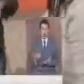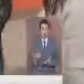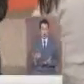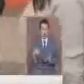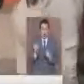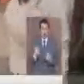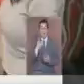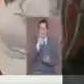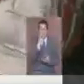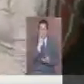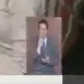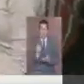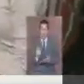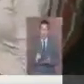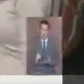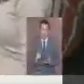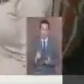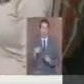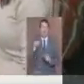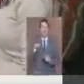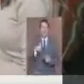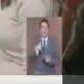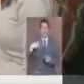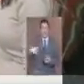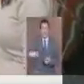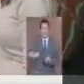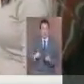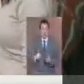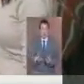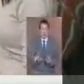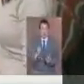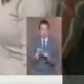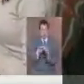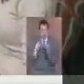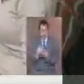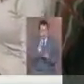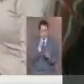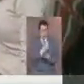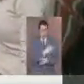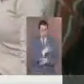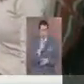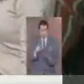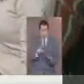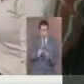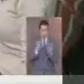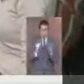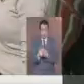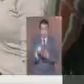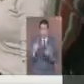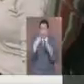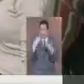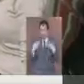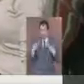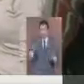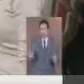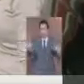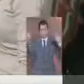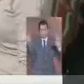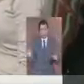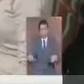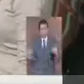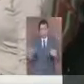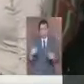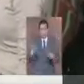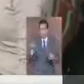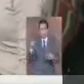en cuanto a benzina, es full y no es tan caro. Y tiene de todo. De todo lo que uno pueda andar buscando. Aire, alza vidrio, seguro